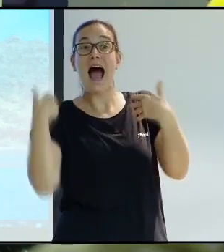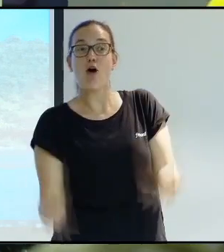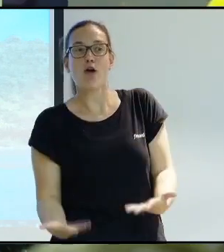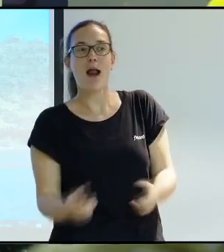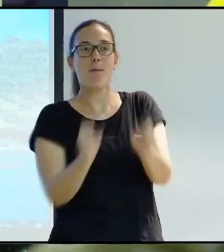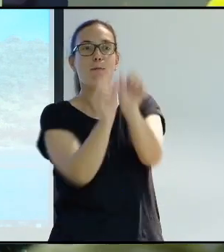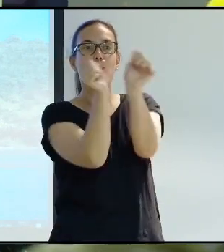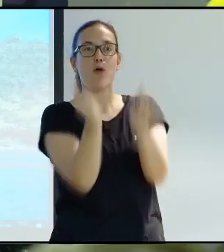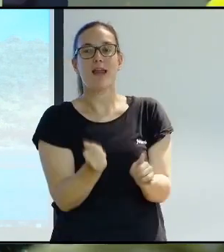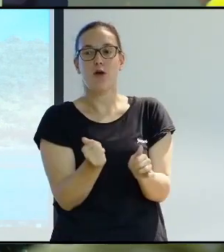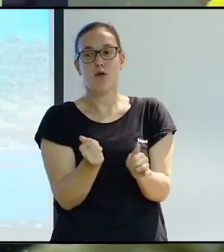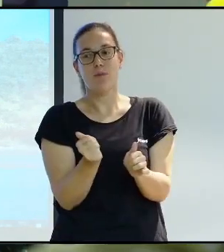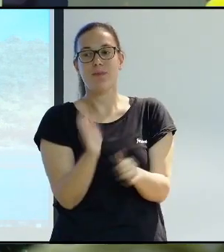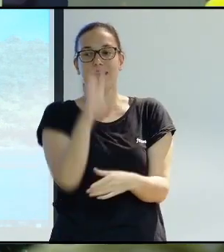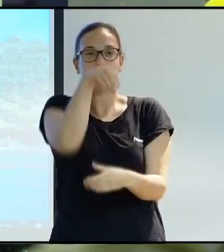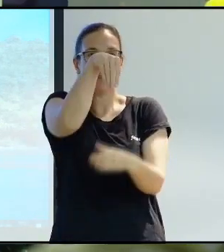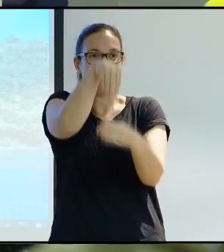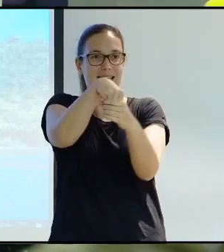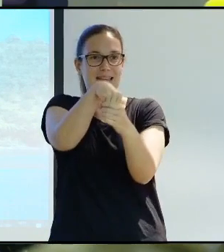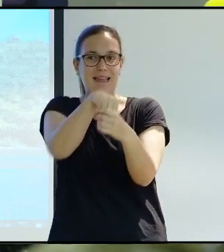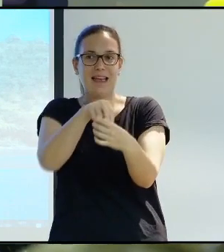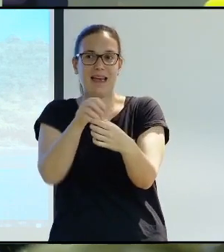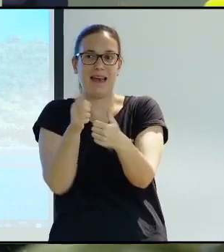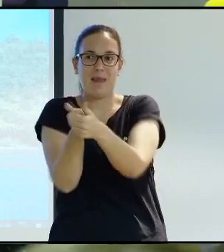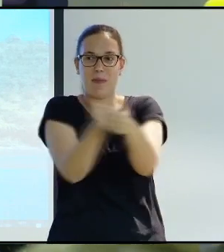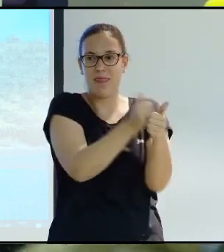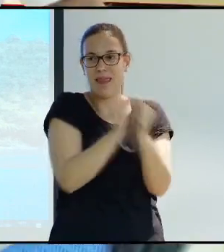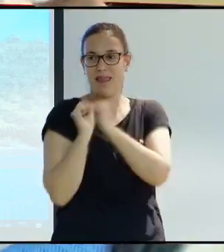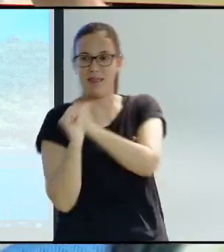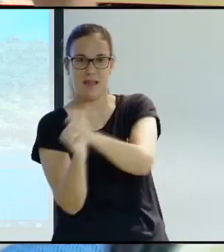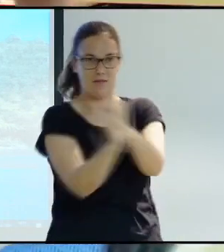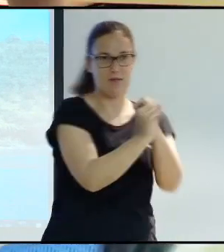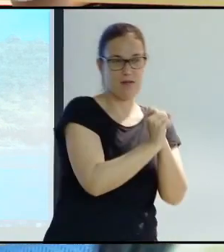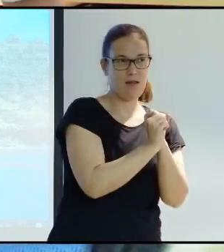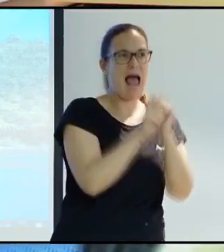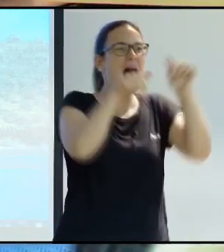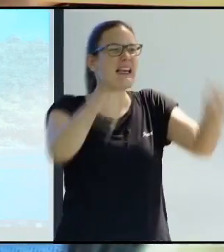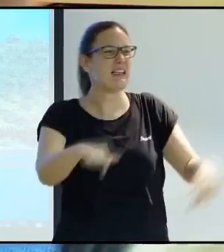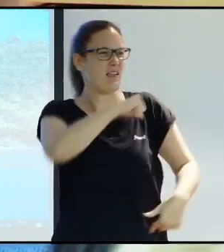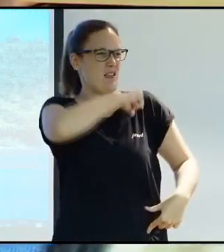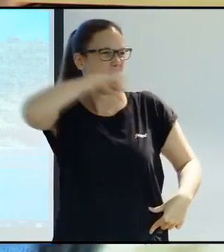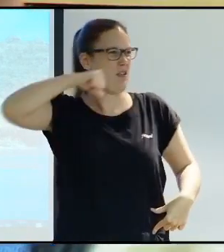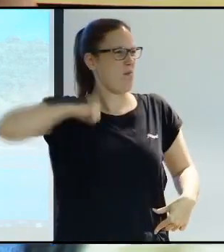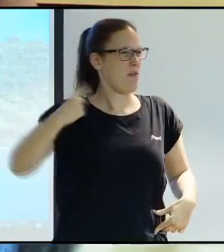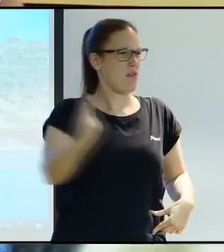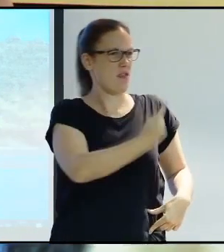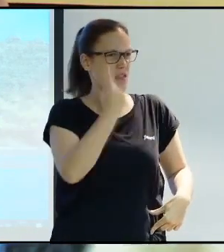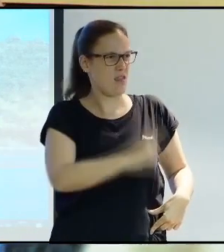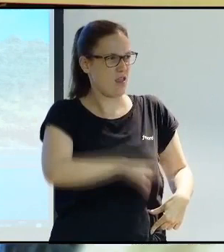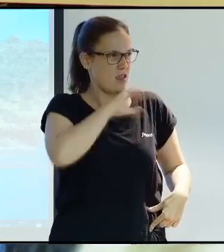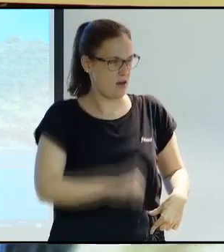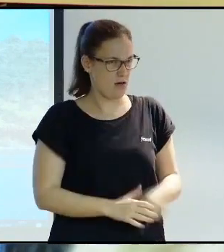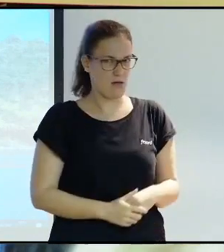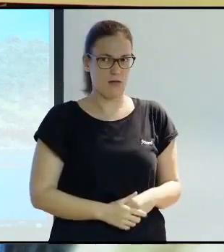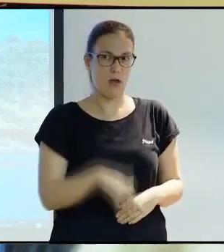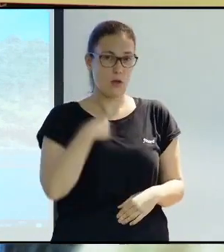interdependiente, basado en una especialización funcional. ¿Aquí quién es independiente? Es decir, yo sé